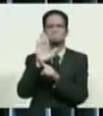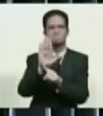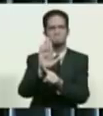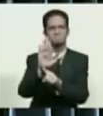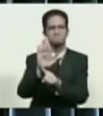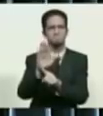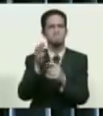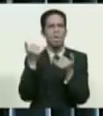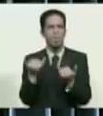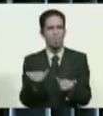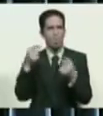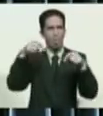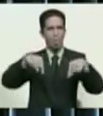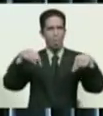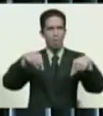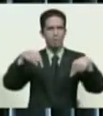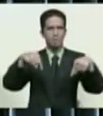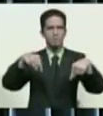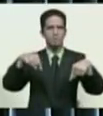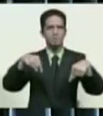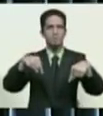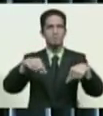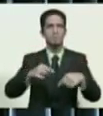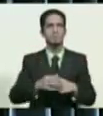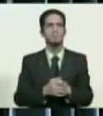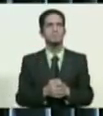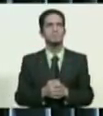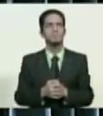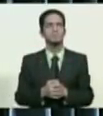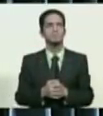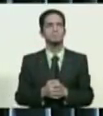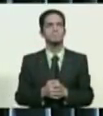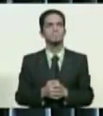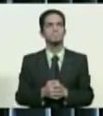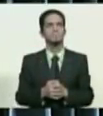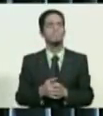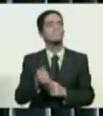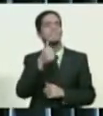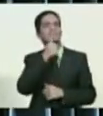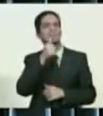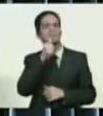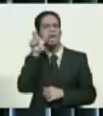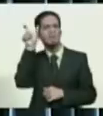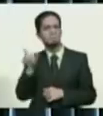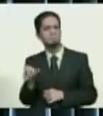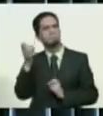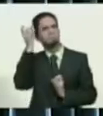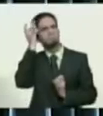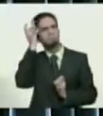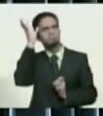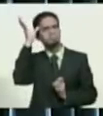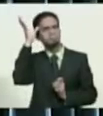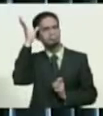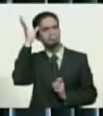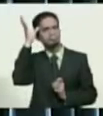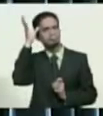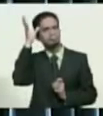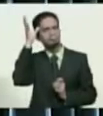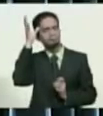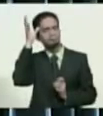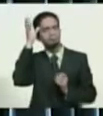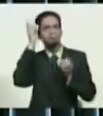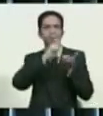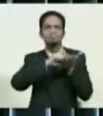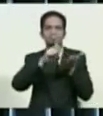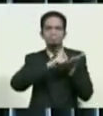a ustedes el día de hoy, la autoría material e intelectual